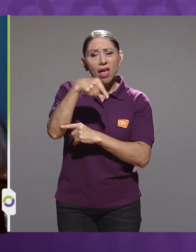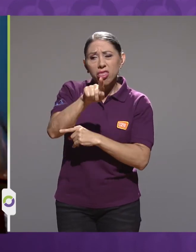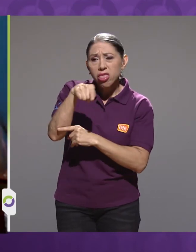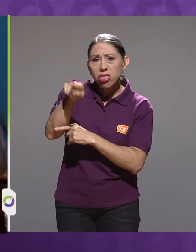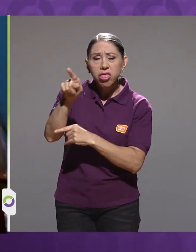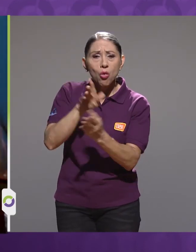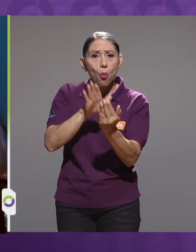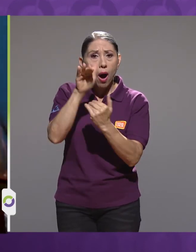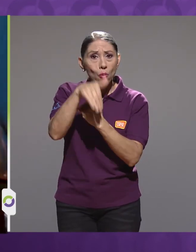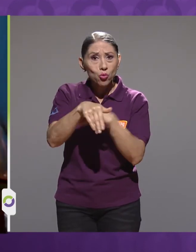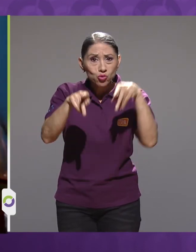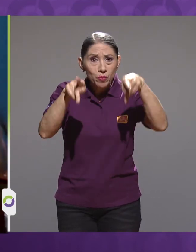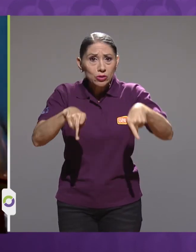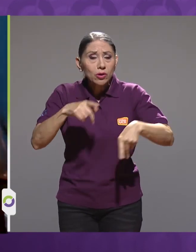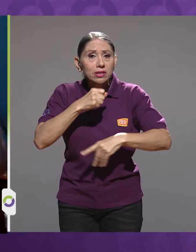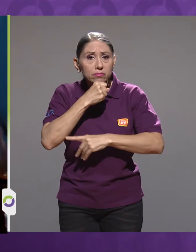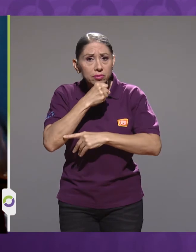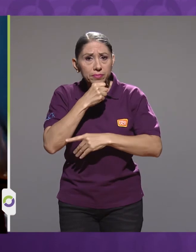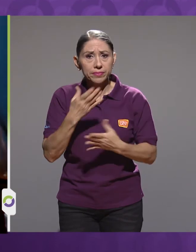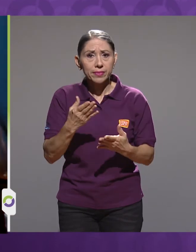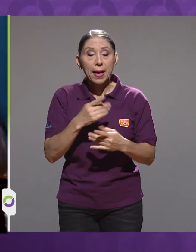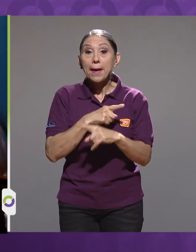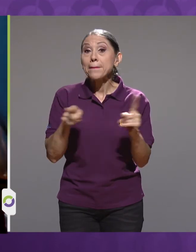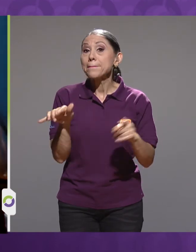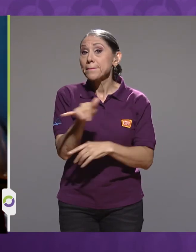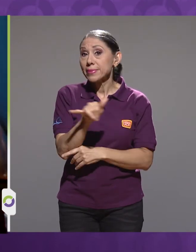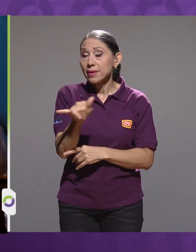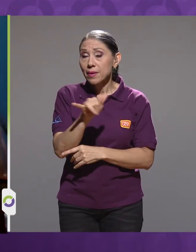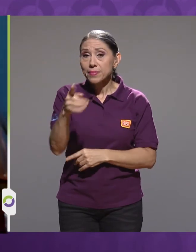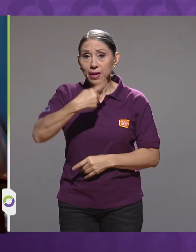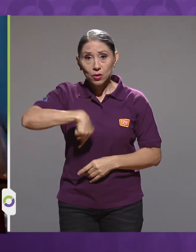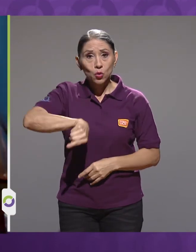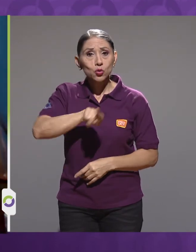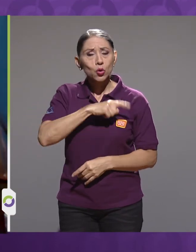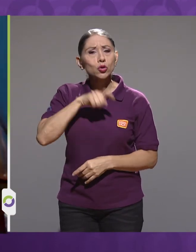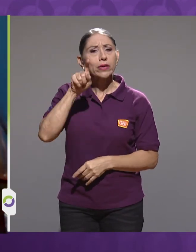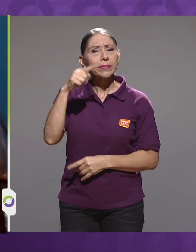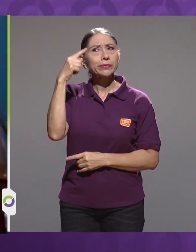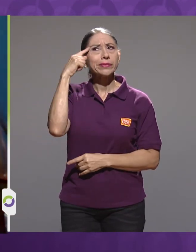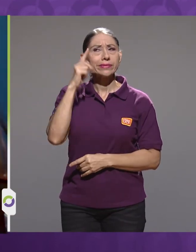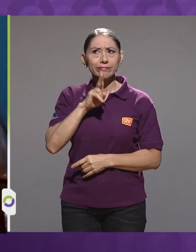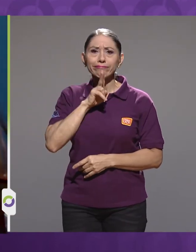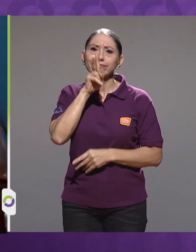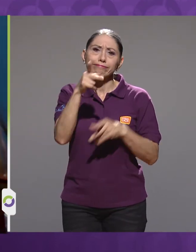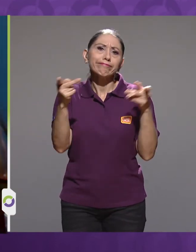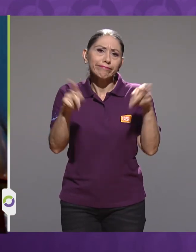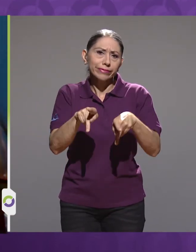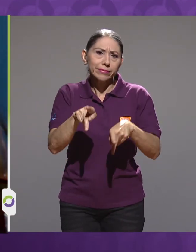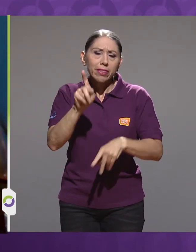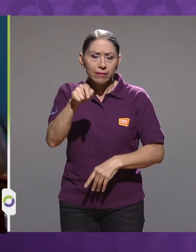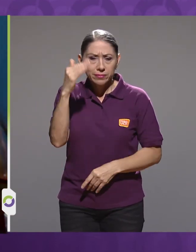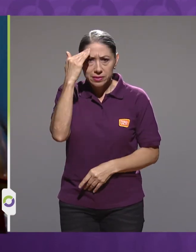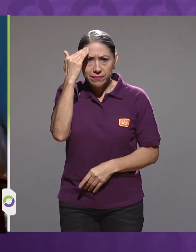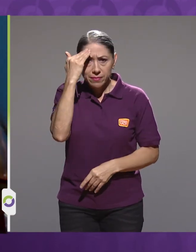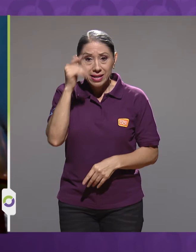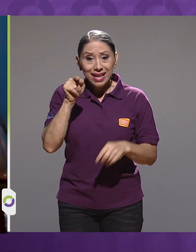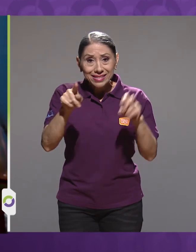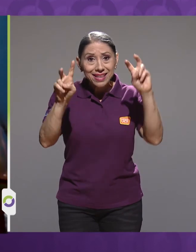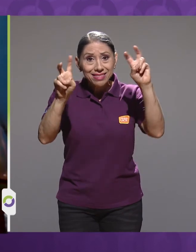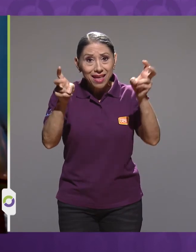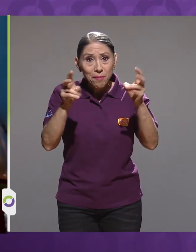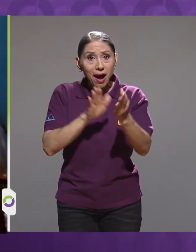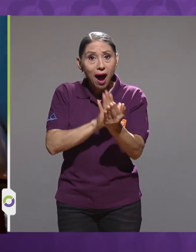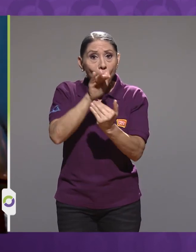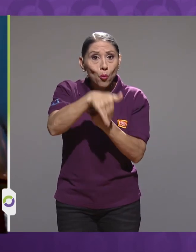de malos tratos, pero también tenemos que ser realistas y conscientes de que el tema